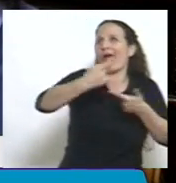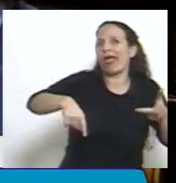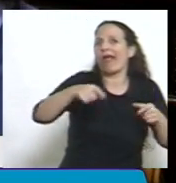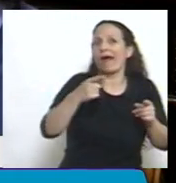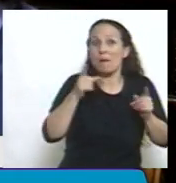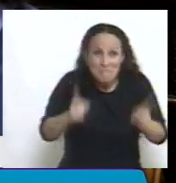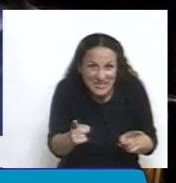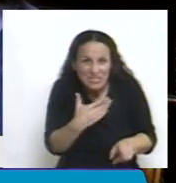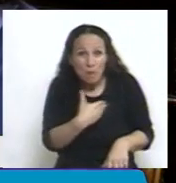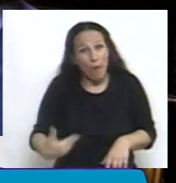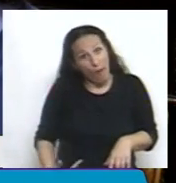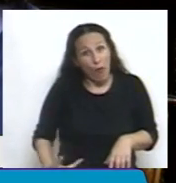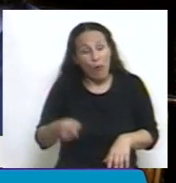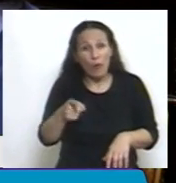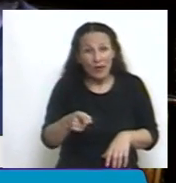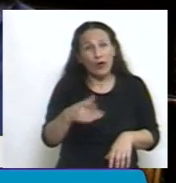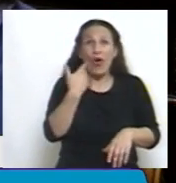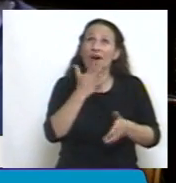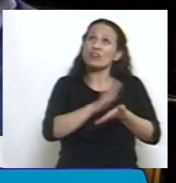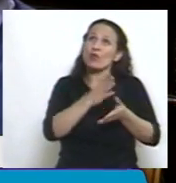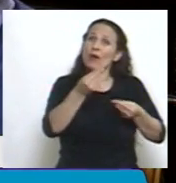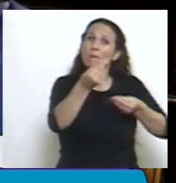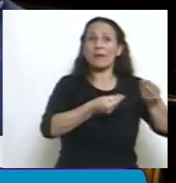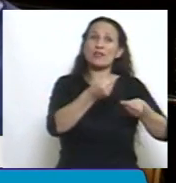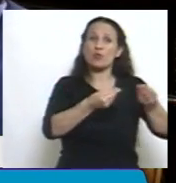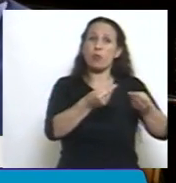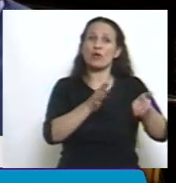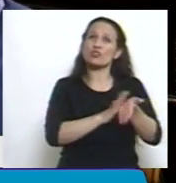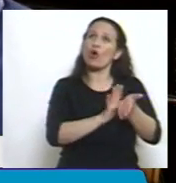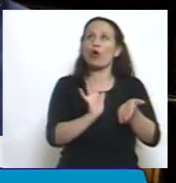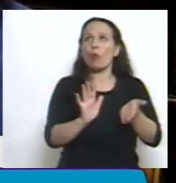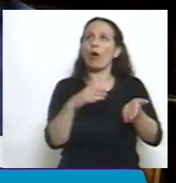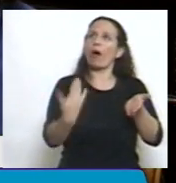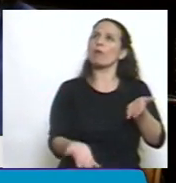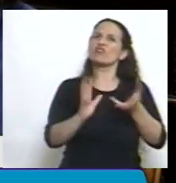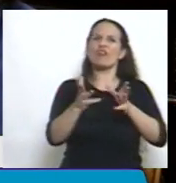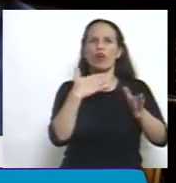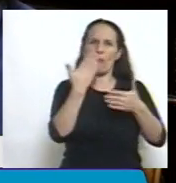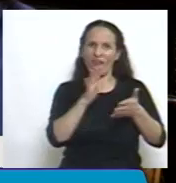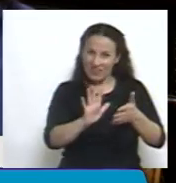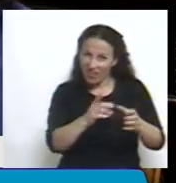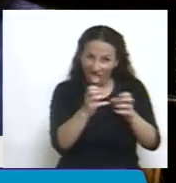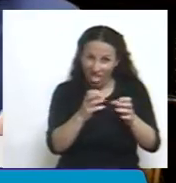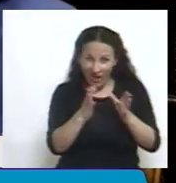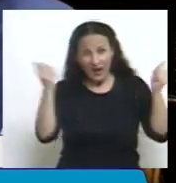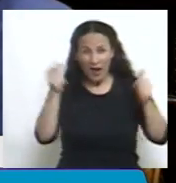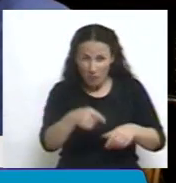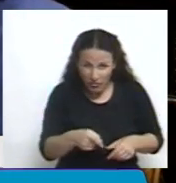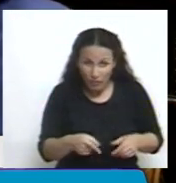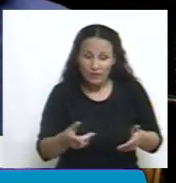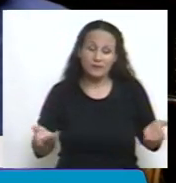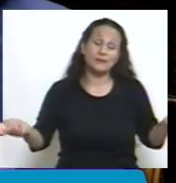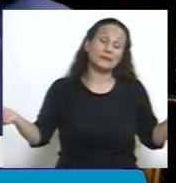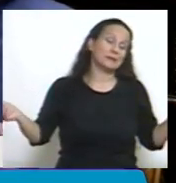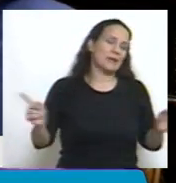presupuesto como debería hacerse, el que termine de esta manera, ¿sí? Es imposible